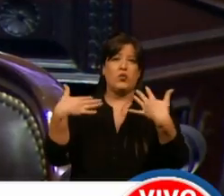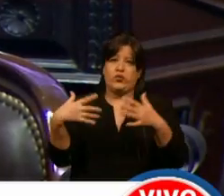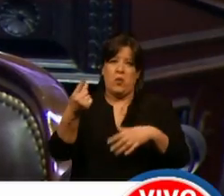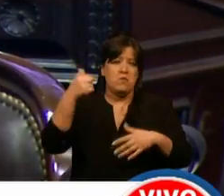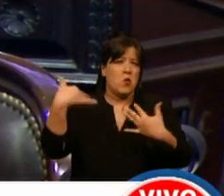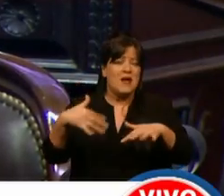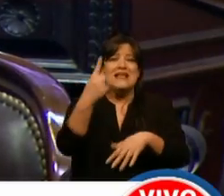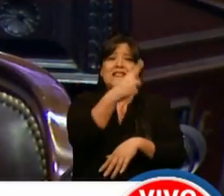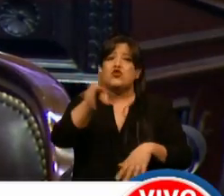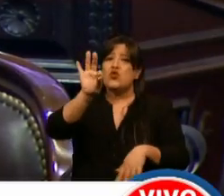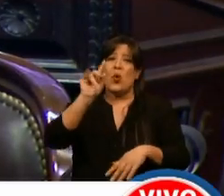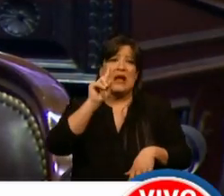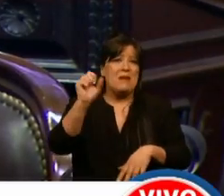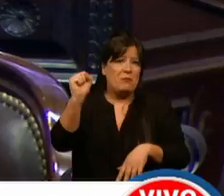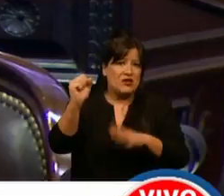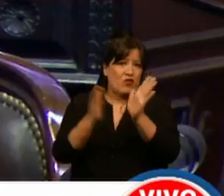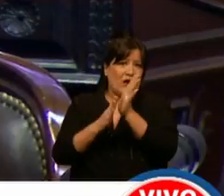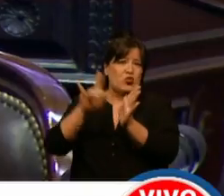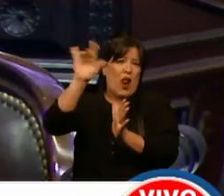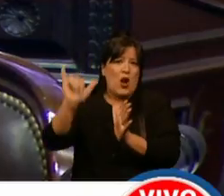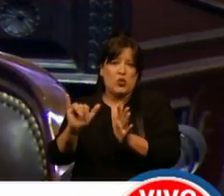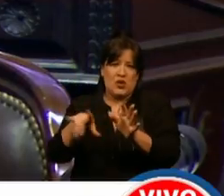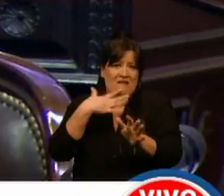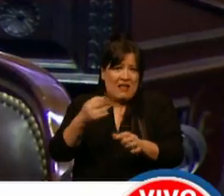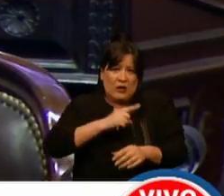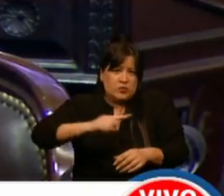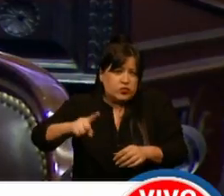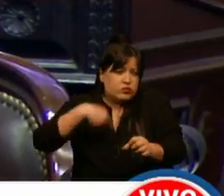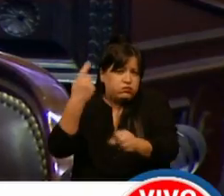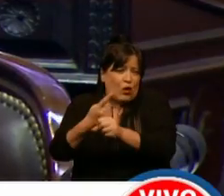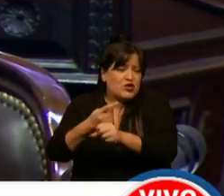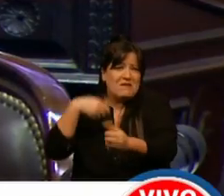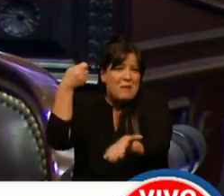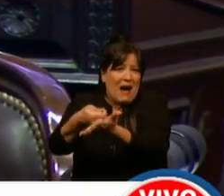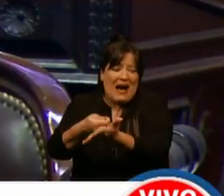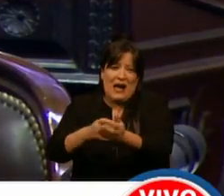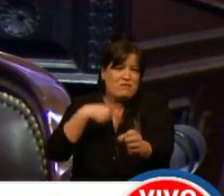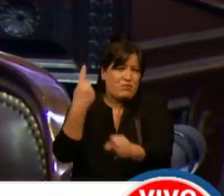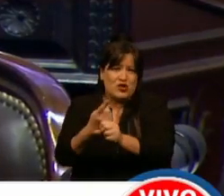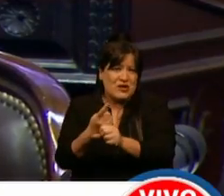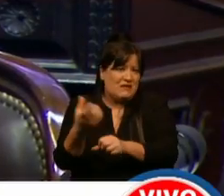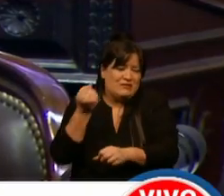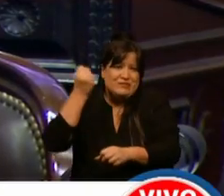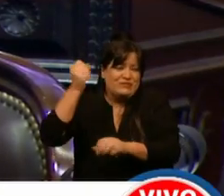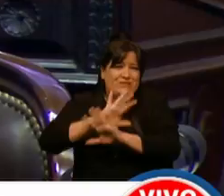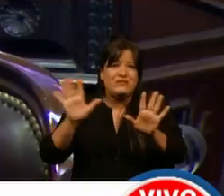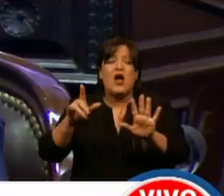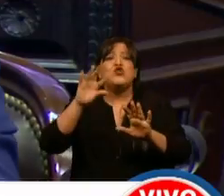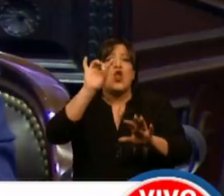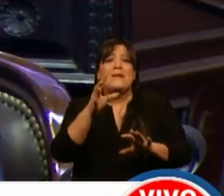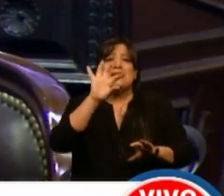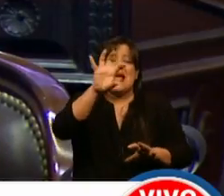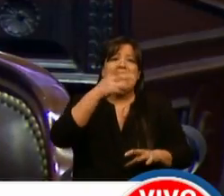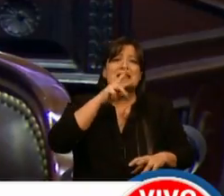cantidad plata 150 mil pesos realmente imposible por eso no sólo sanjuán sino presente un proyecto donde